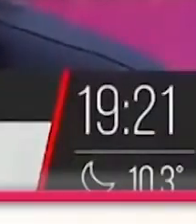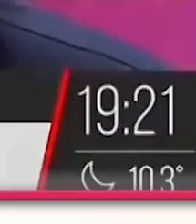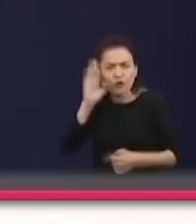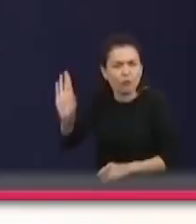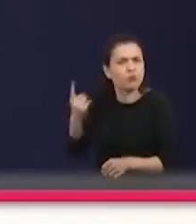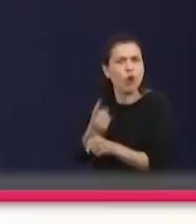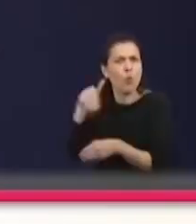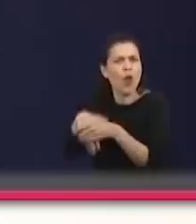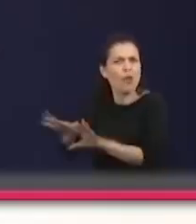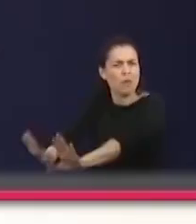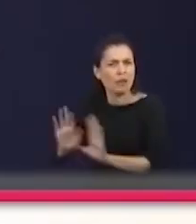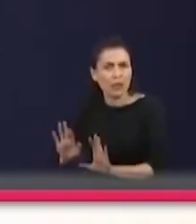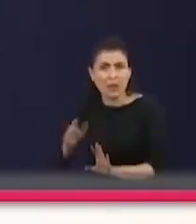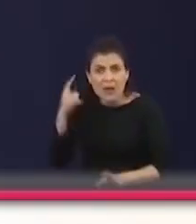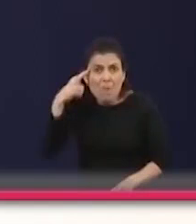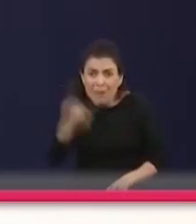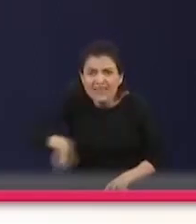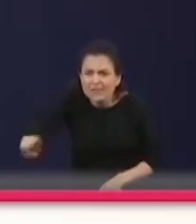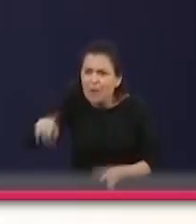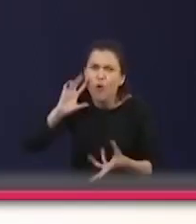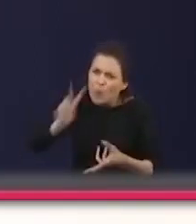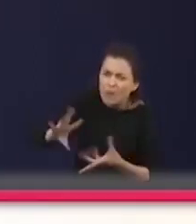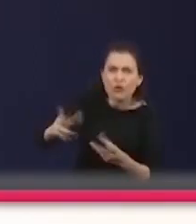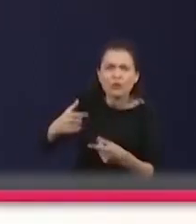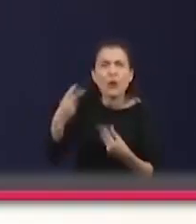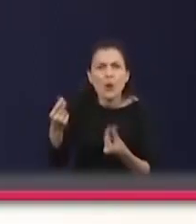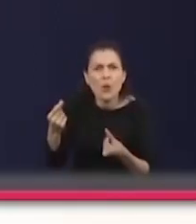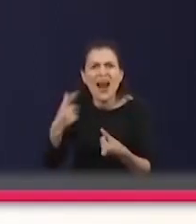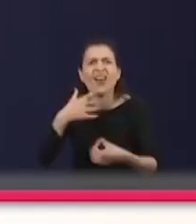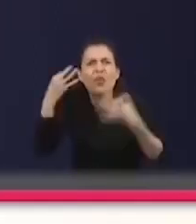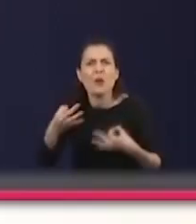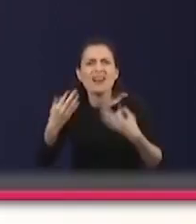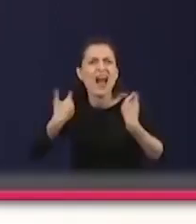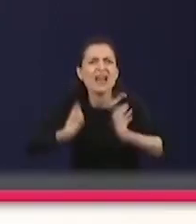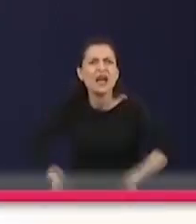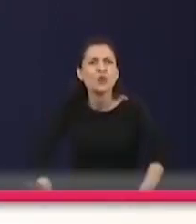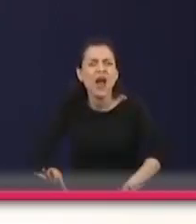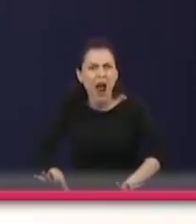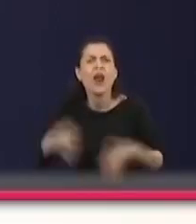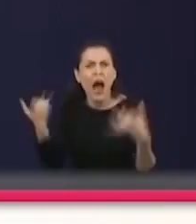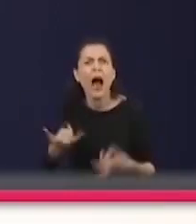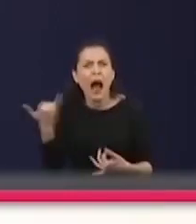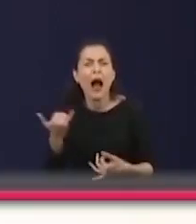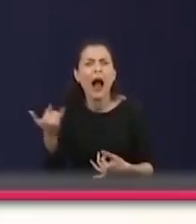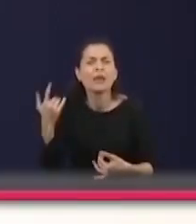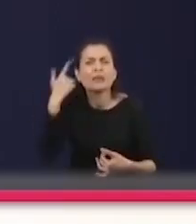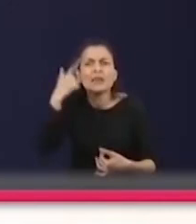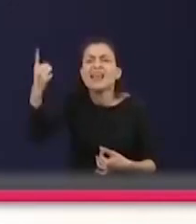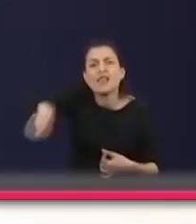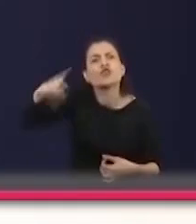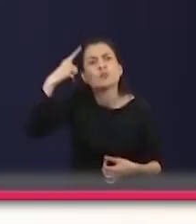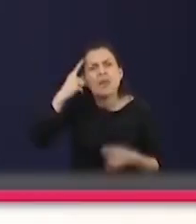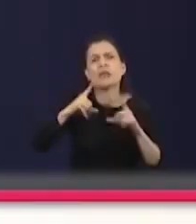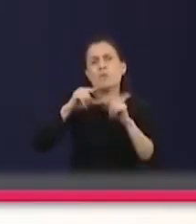mierda! Creemos que es legítimo cualquier, absolutamente cualquier reclamo que puedan hacer los jóvenes pensando que eso les puede ayudar a tener un